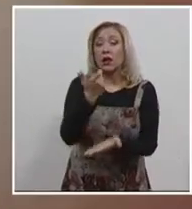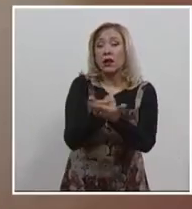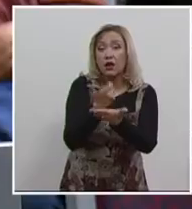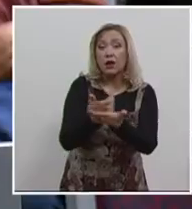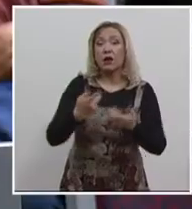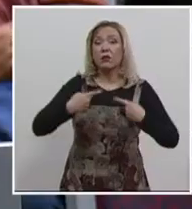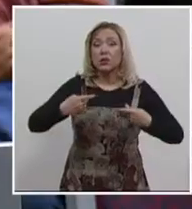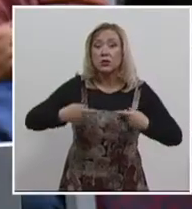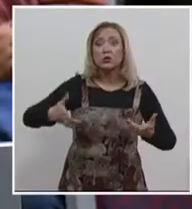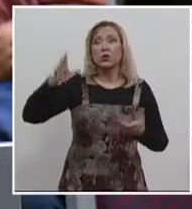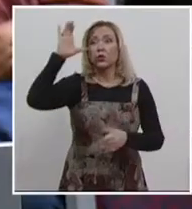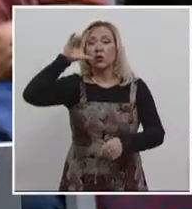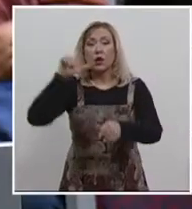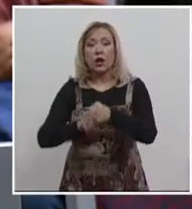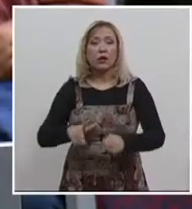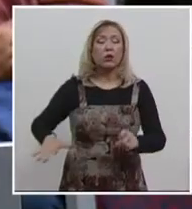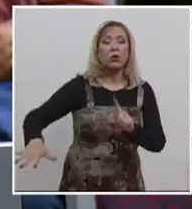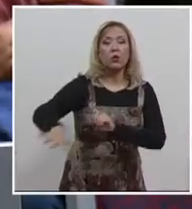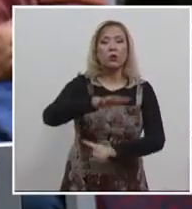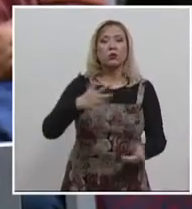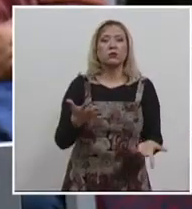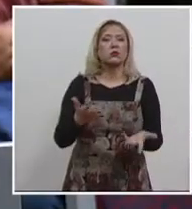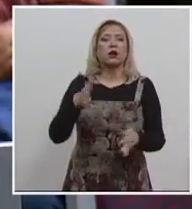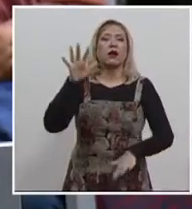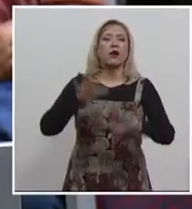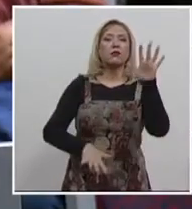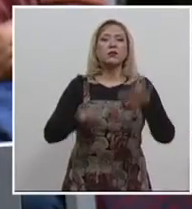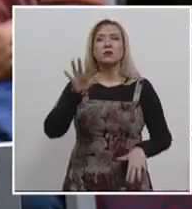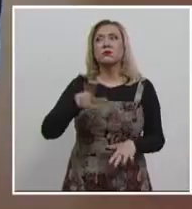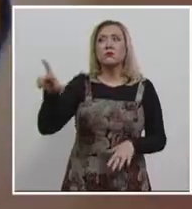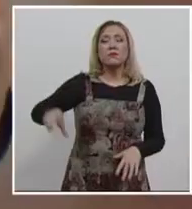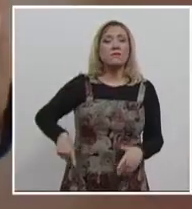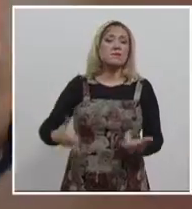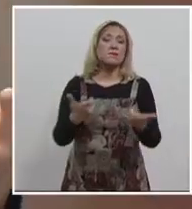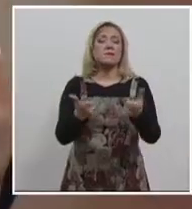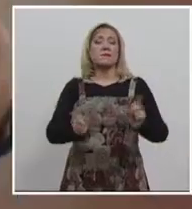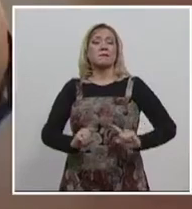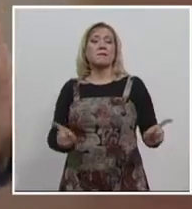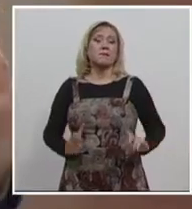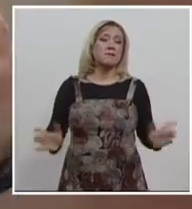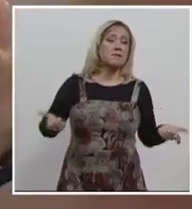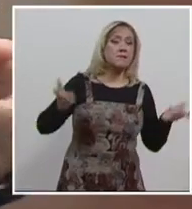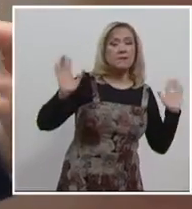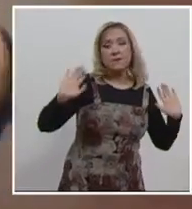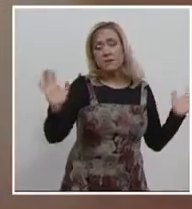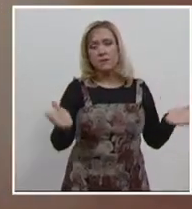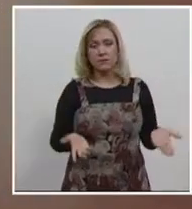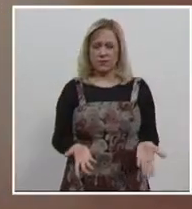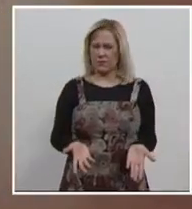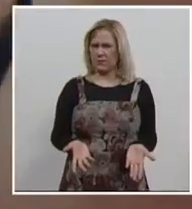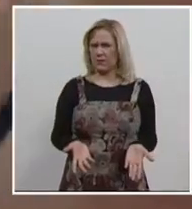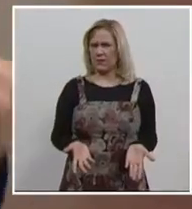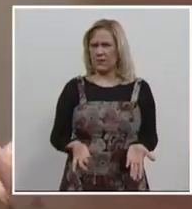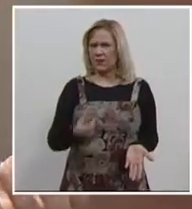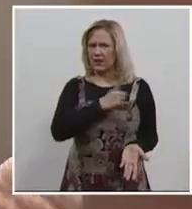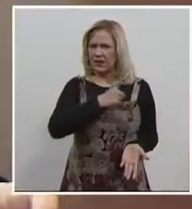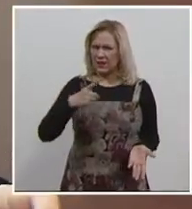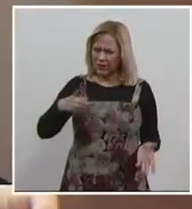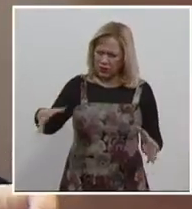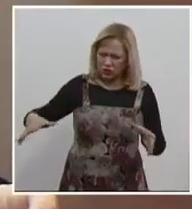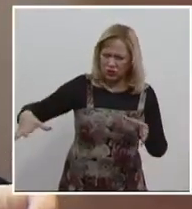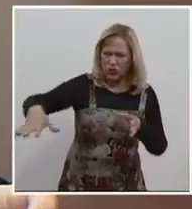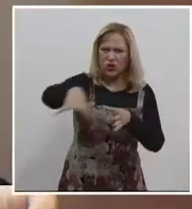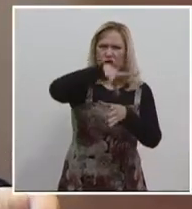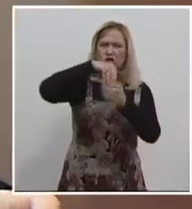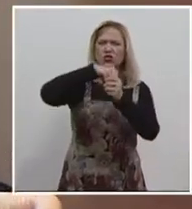de ellos han quedado sujetos a la disponibilidad económica del Estado. Debe garantizarse todo el conjunto de